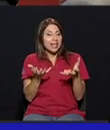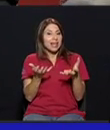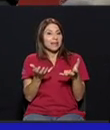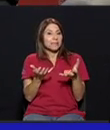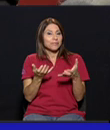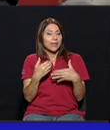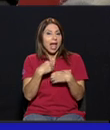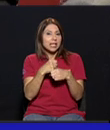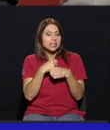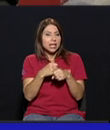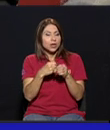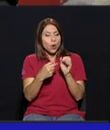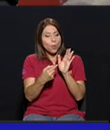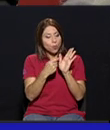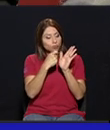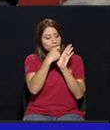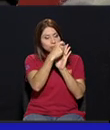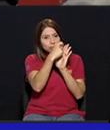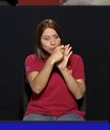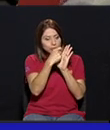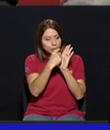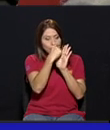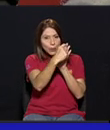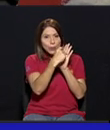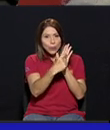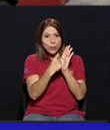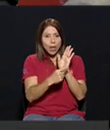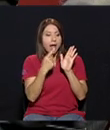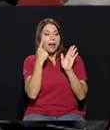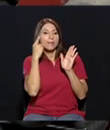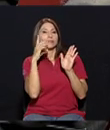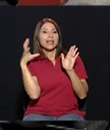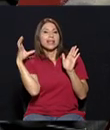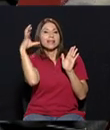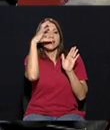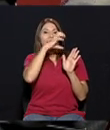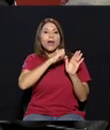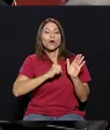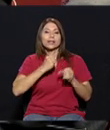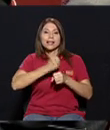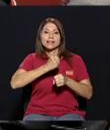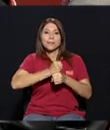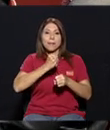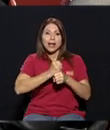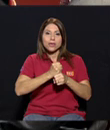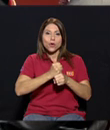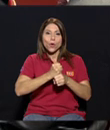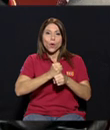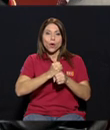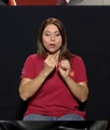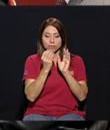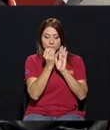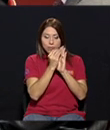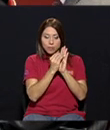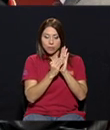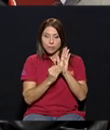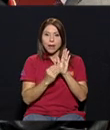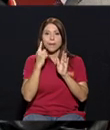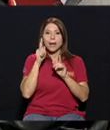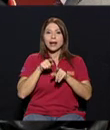crear unos indicadores de desempeño, se llaman, unos indicadores de desempeño y unos índices